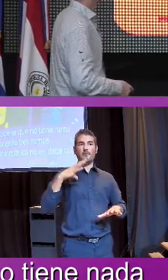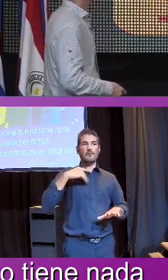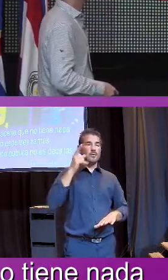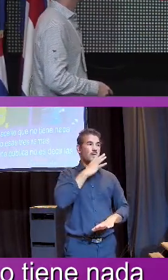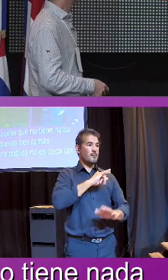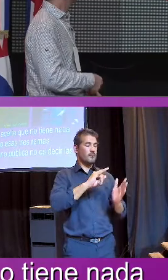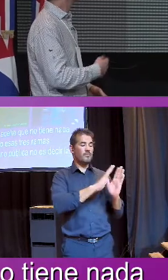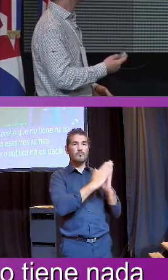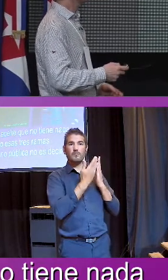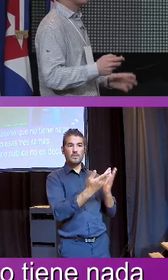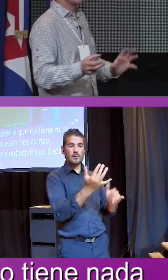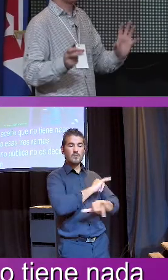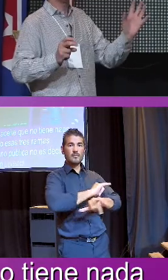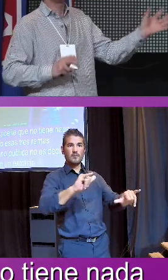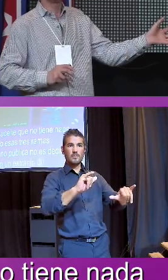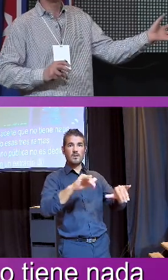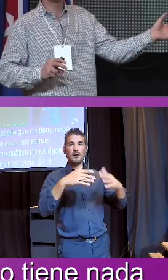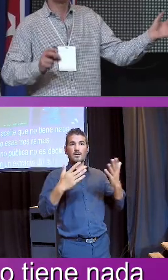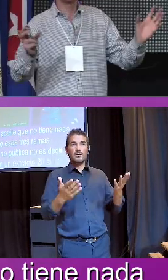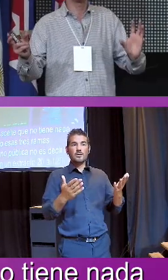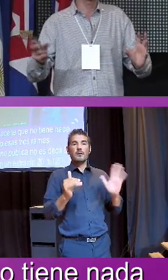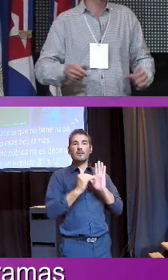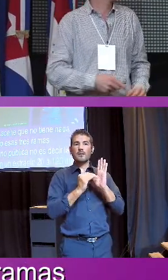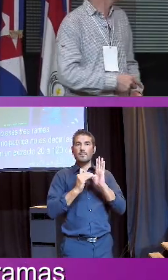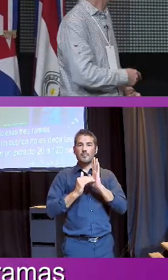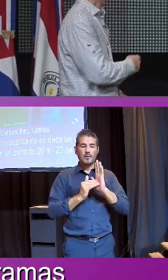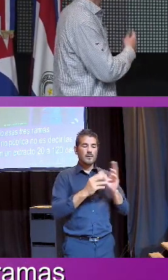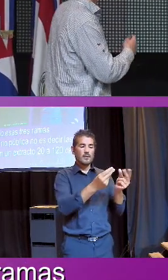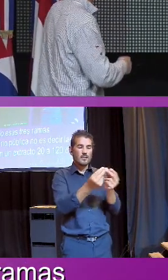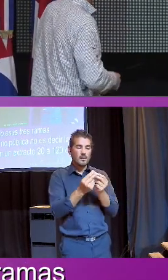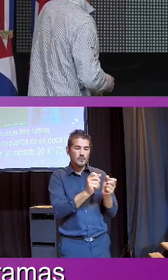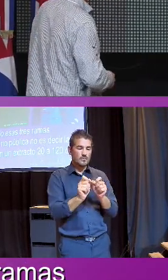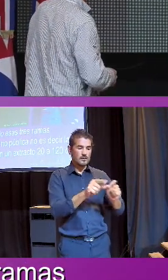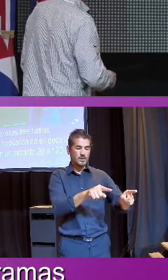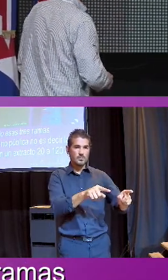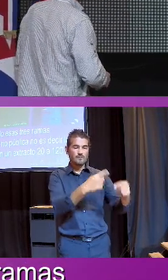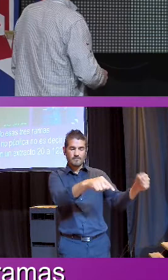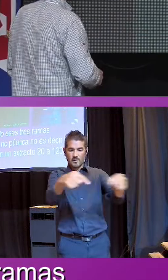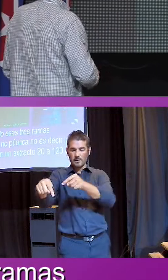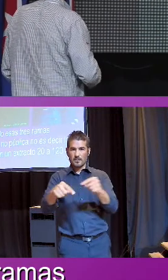presentaron ahora. También con un extracto 20:1, 20 de THC con 1 de CBD. Y